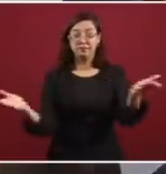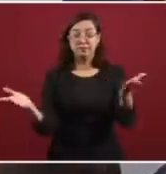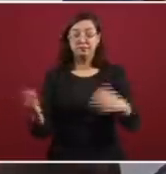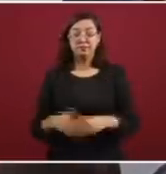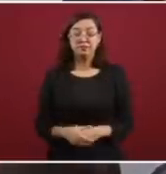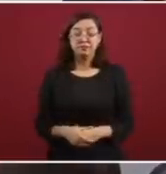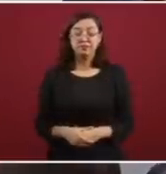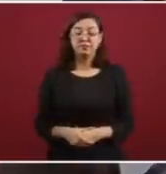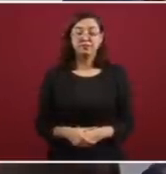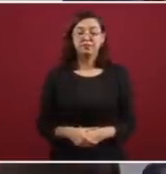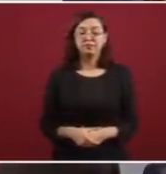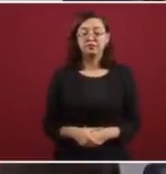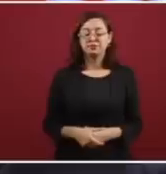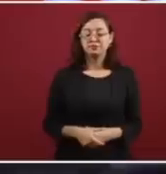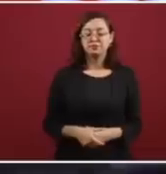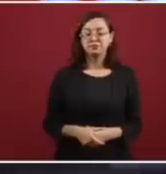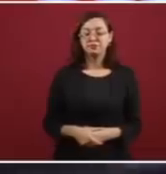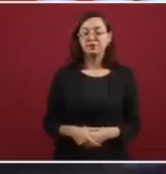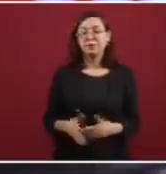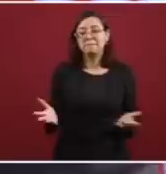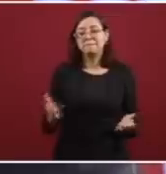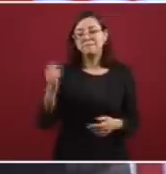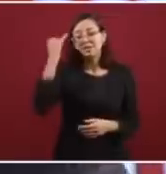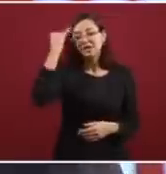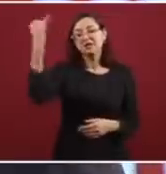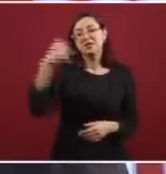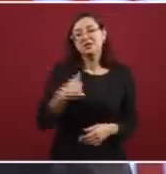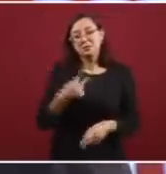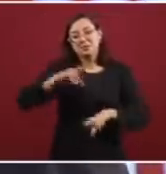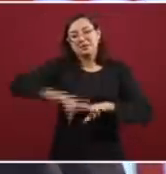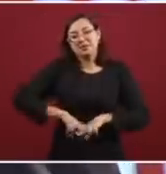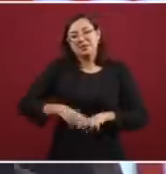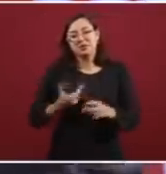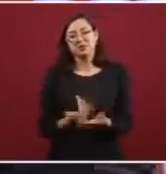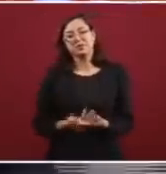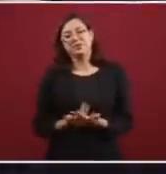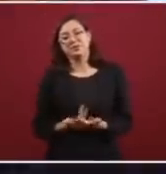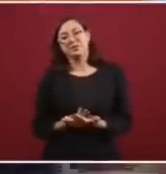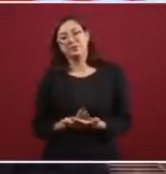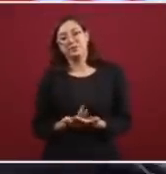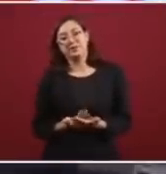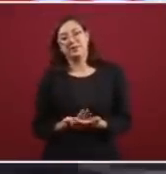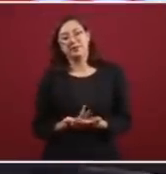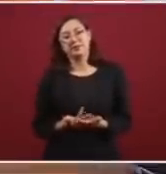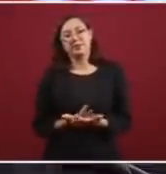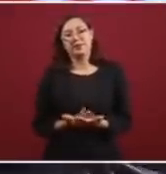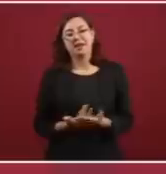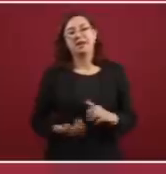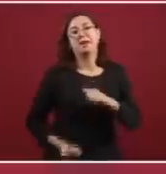Entonces, imagínense, ¿no?, que yo voy a estar esperando aquí y